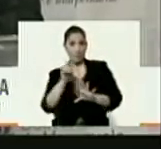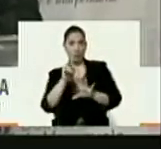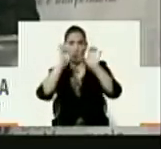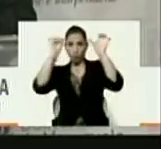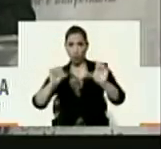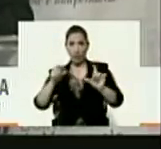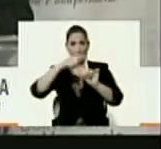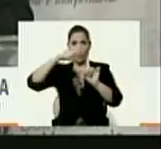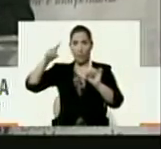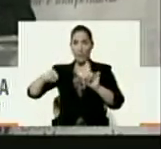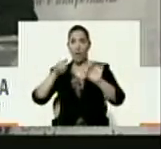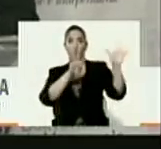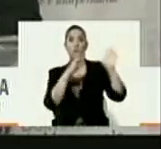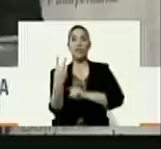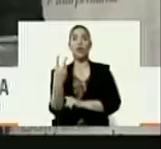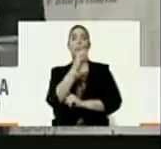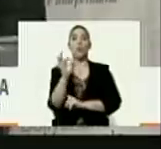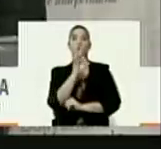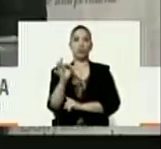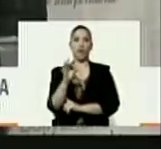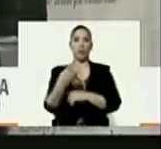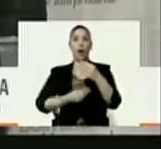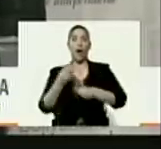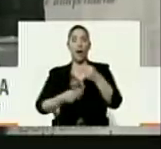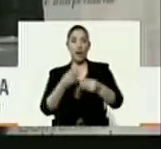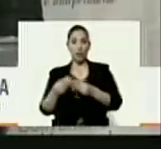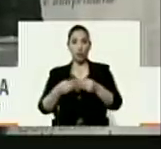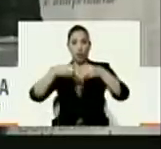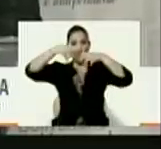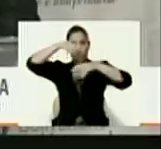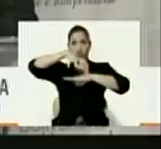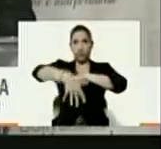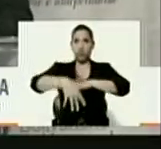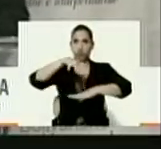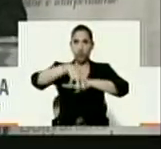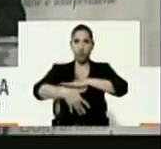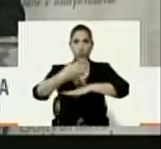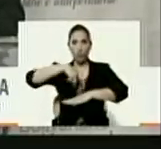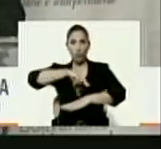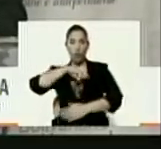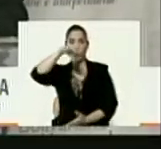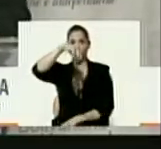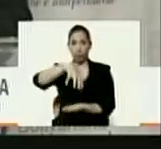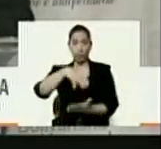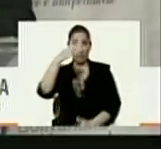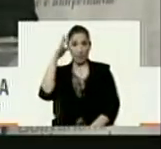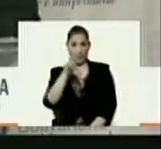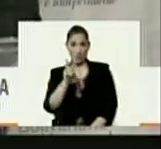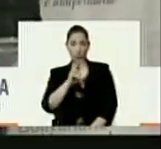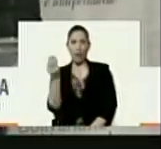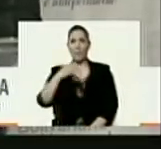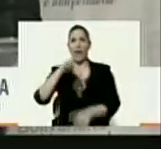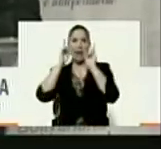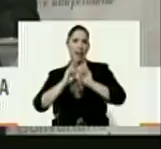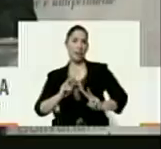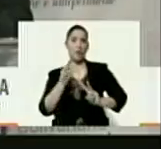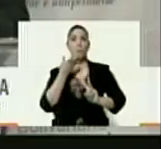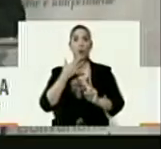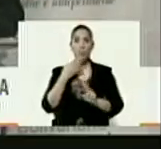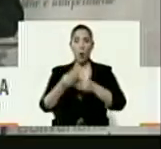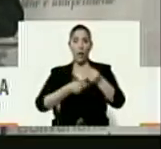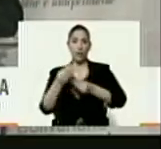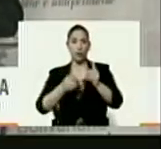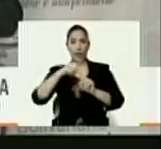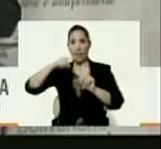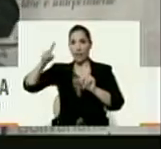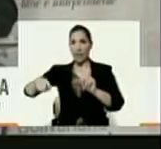en el 92% es proporcionado por energía hidroeléctrica, que como usted sabe es una energía muchísimo más limpia que la energía proporcionada por